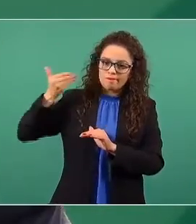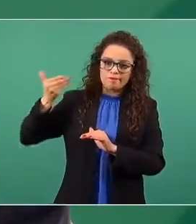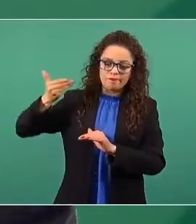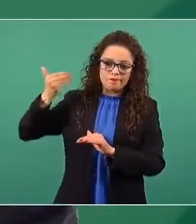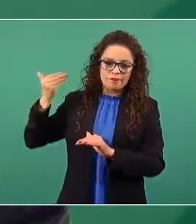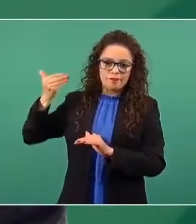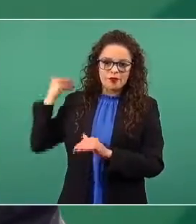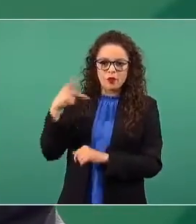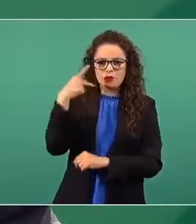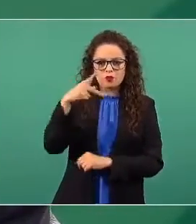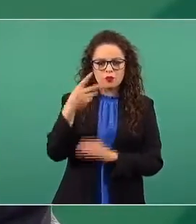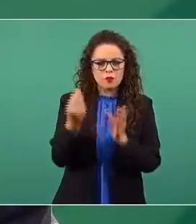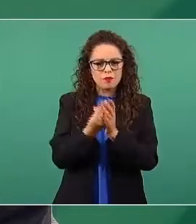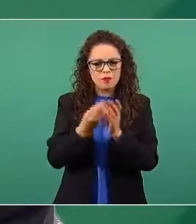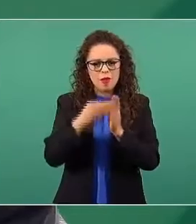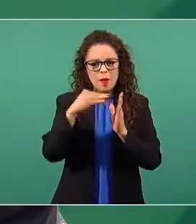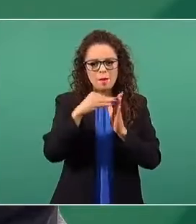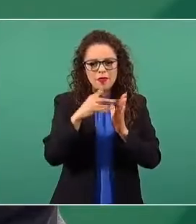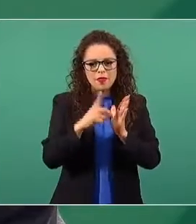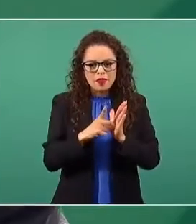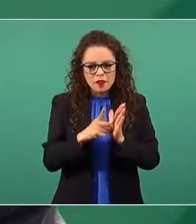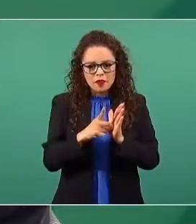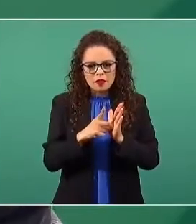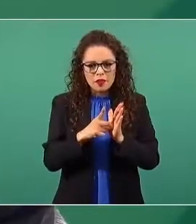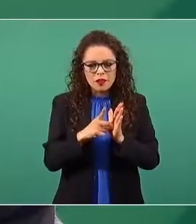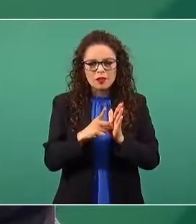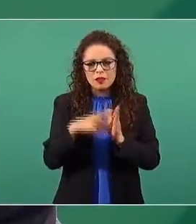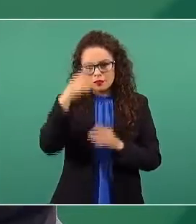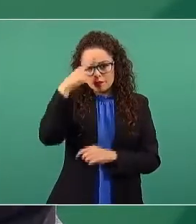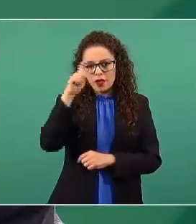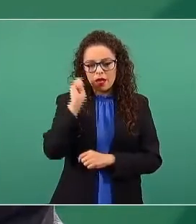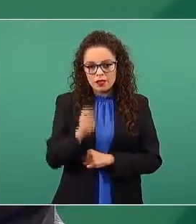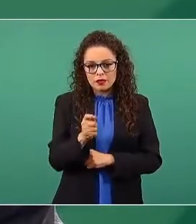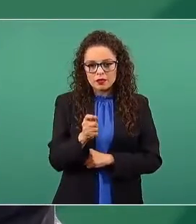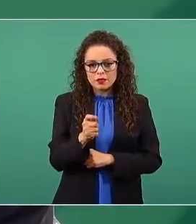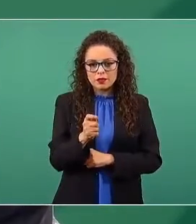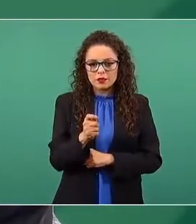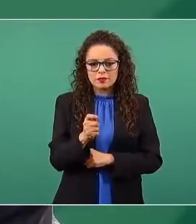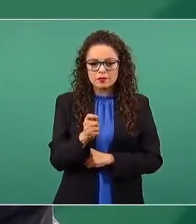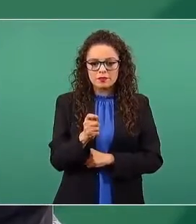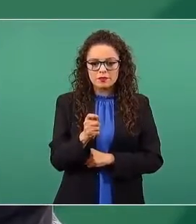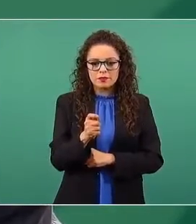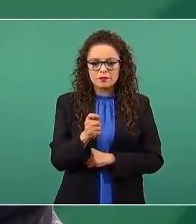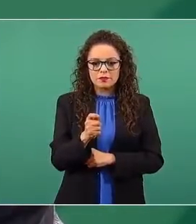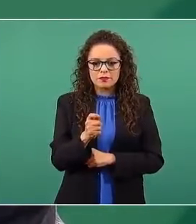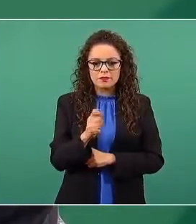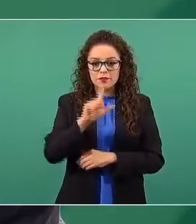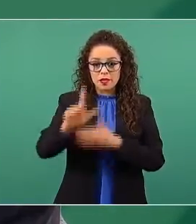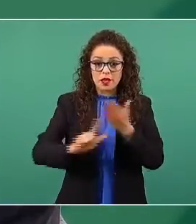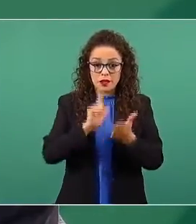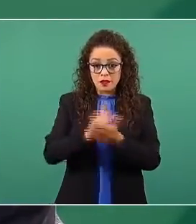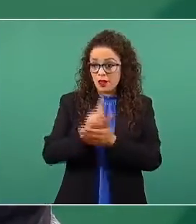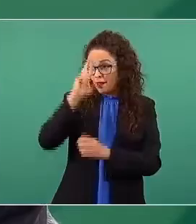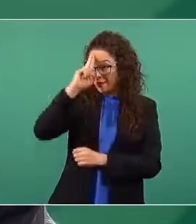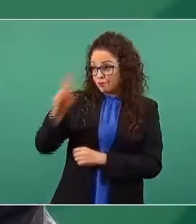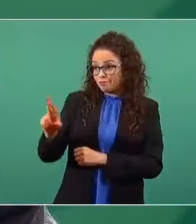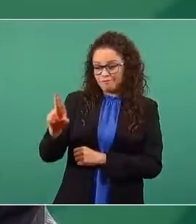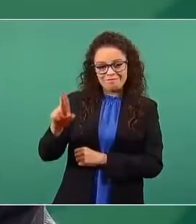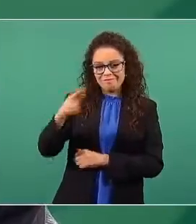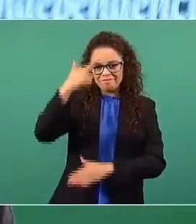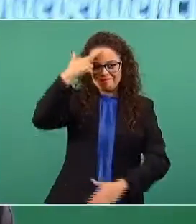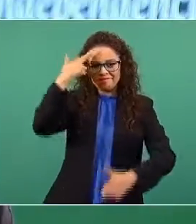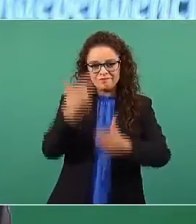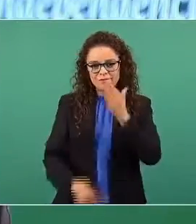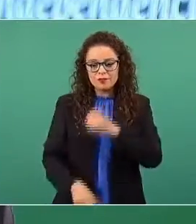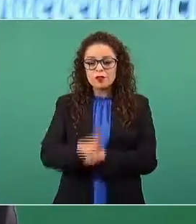mecanismo estructurado en COFEPRIS para desviar y evadir la ley y de manera